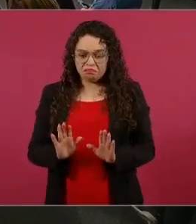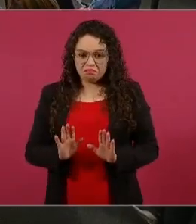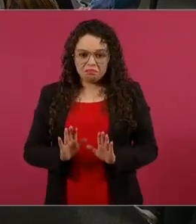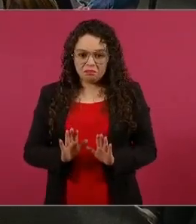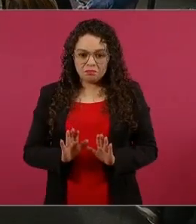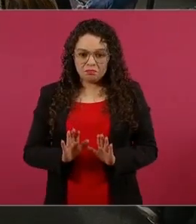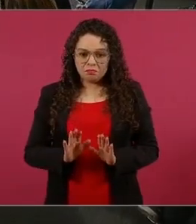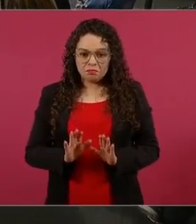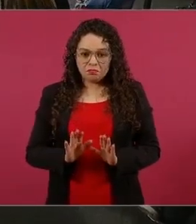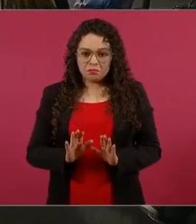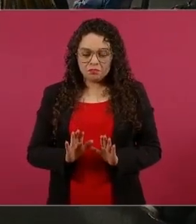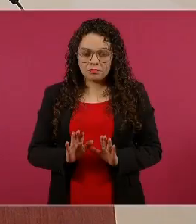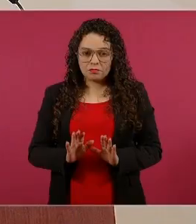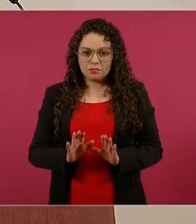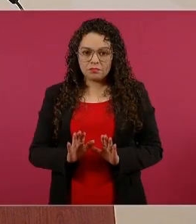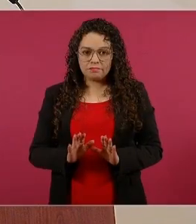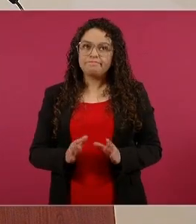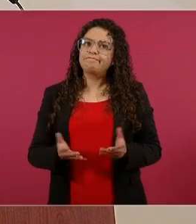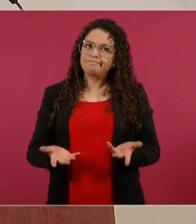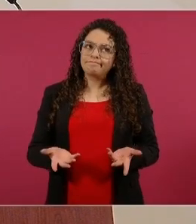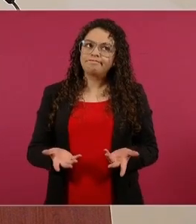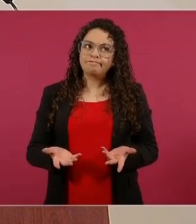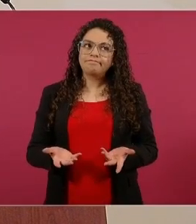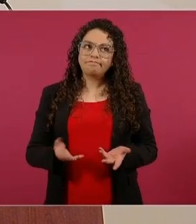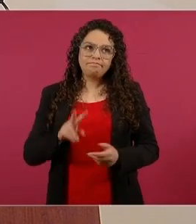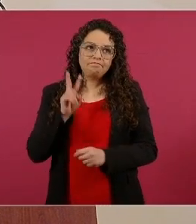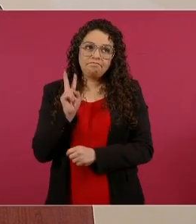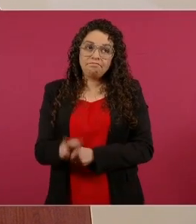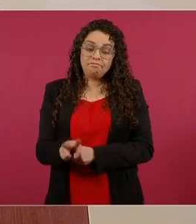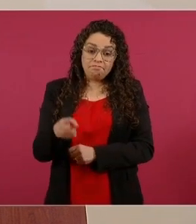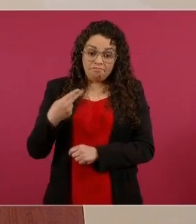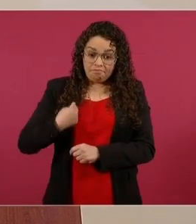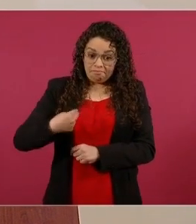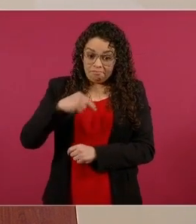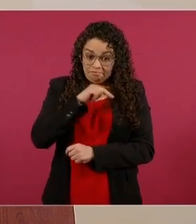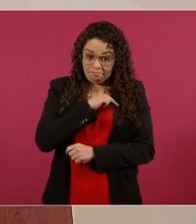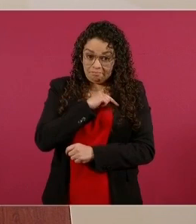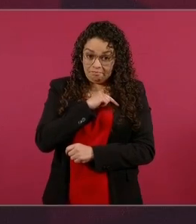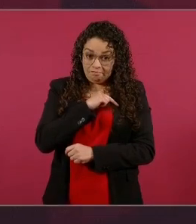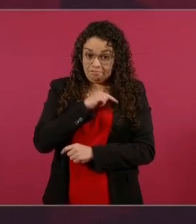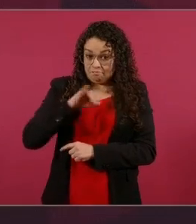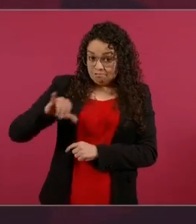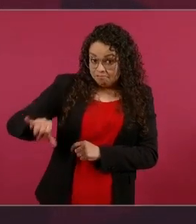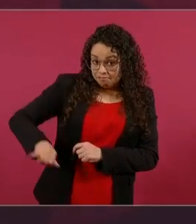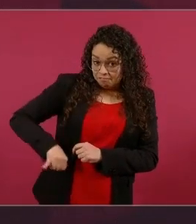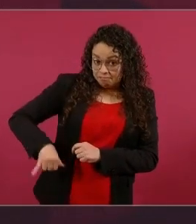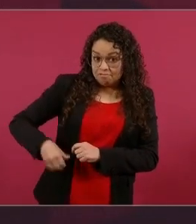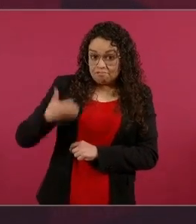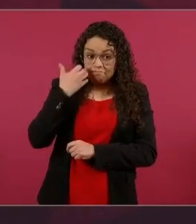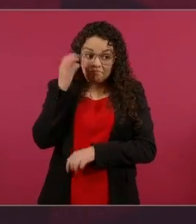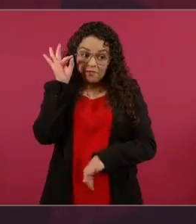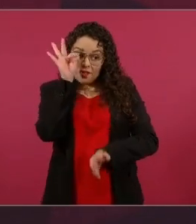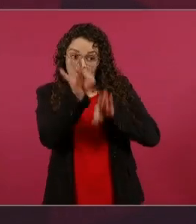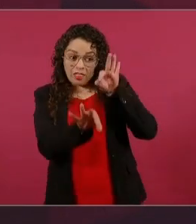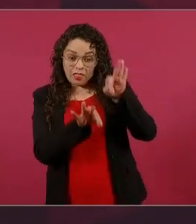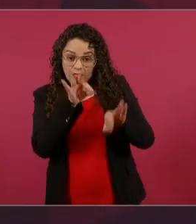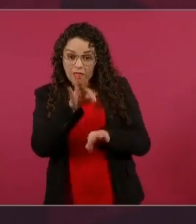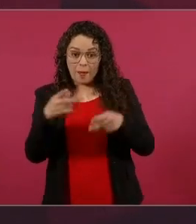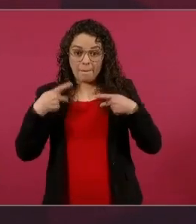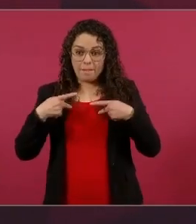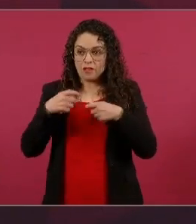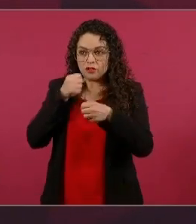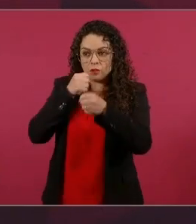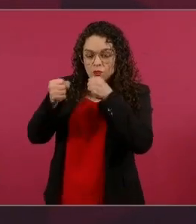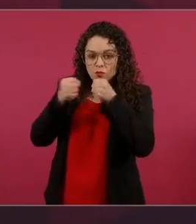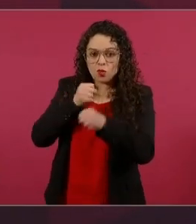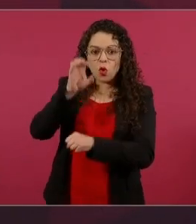y nosotros pues no perseguimos a periodistas a dueños